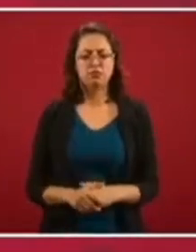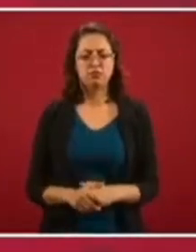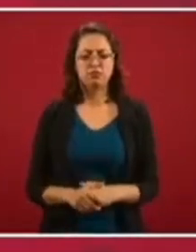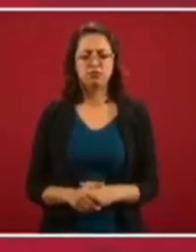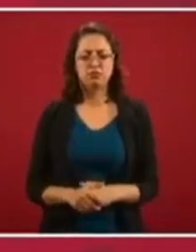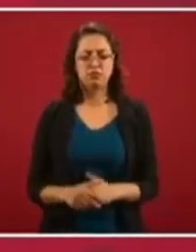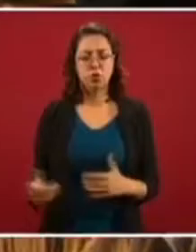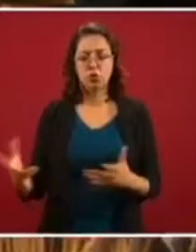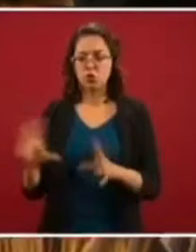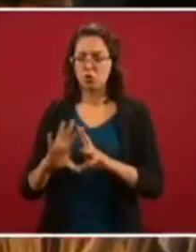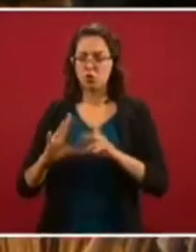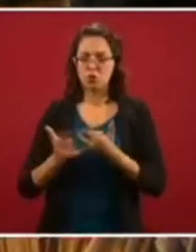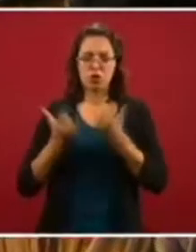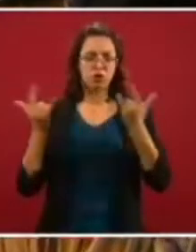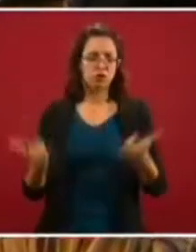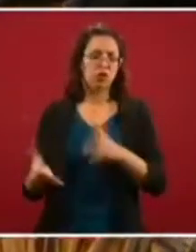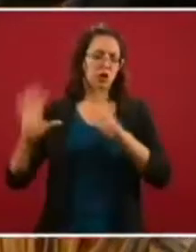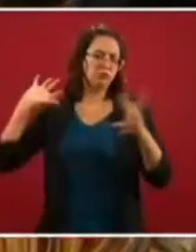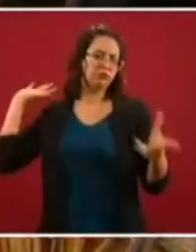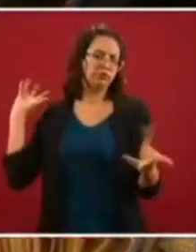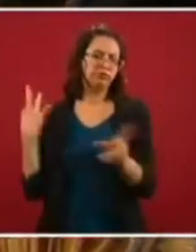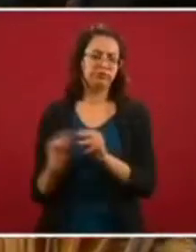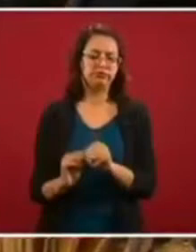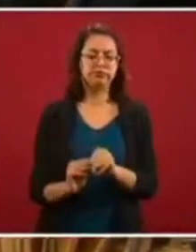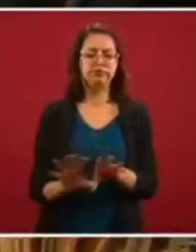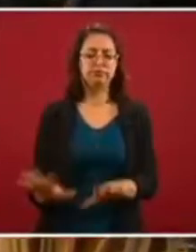por toda su trayectoria.